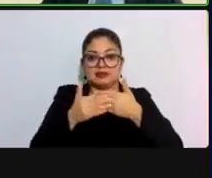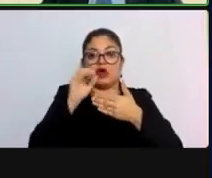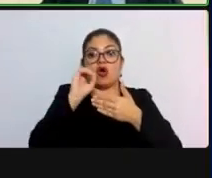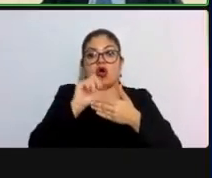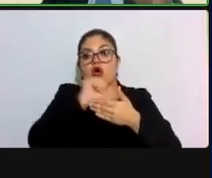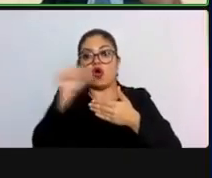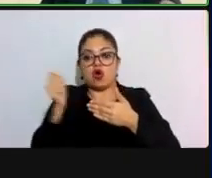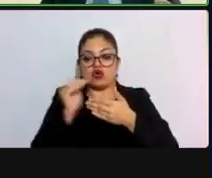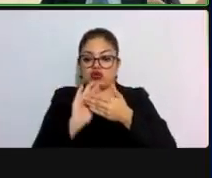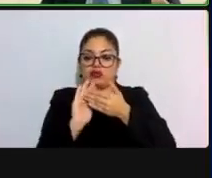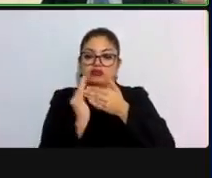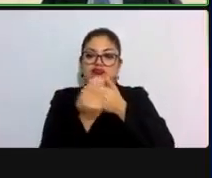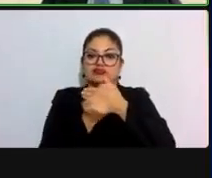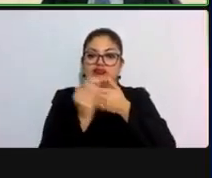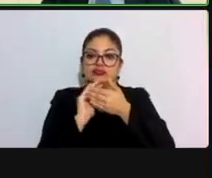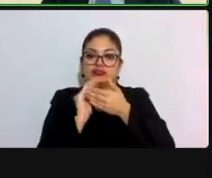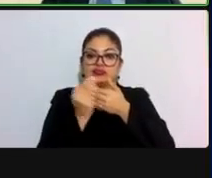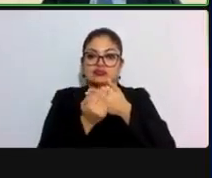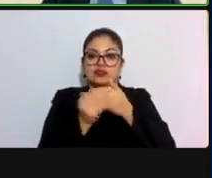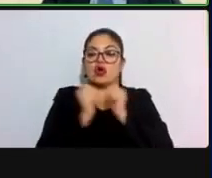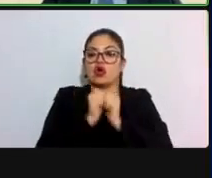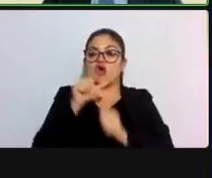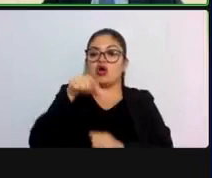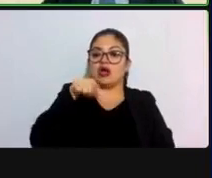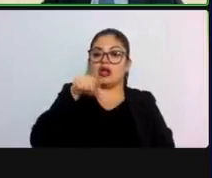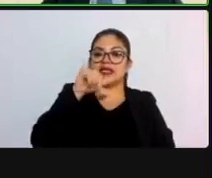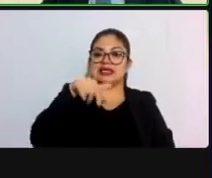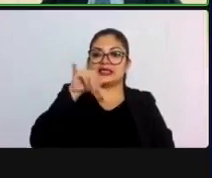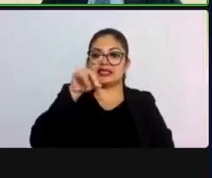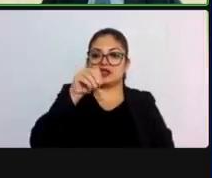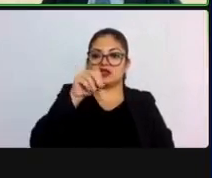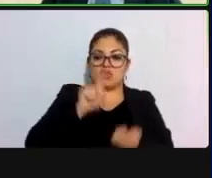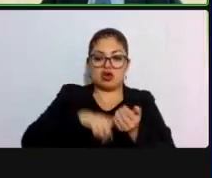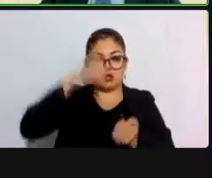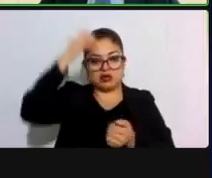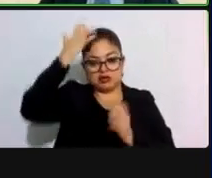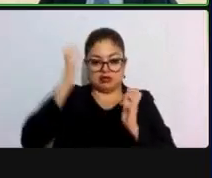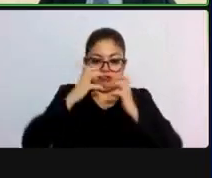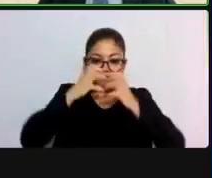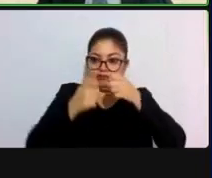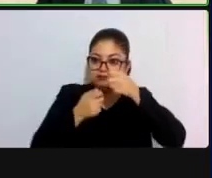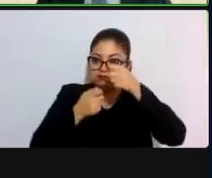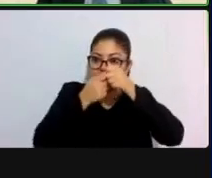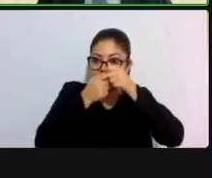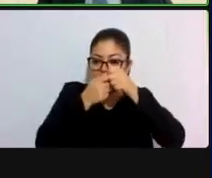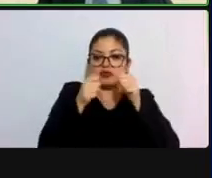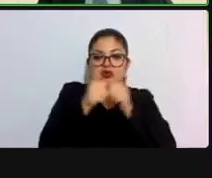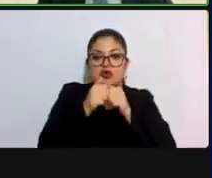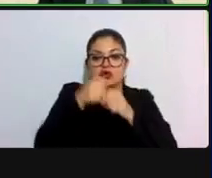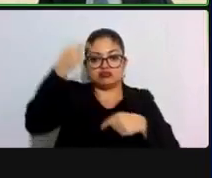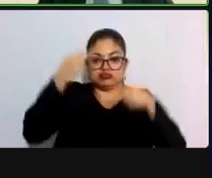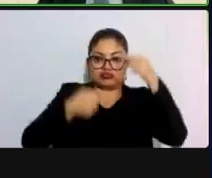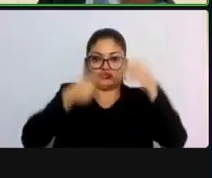líquido cefalorraquídeo intracraneal con la nariz y la lesión del piso anterior del cráneo. Todas